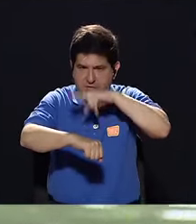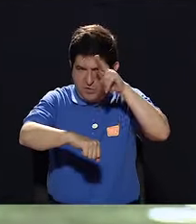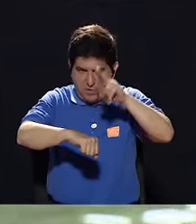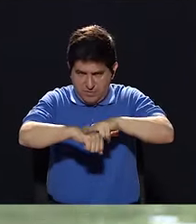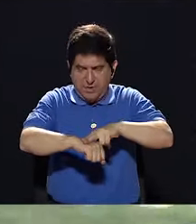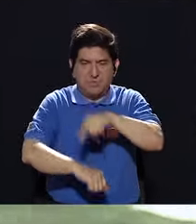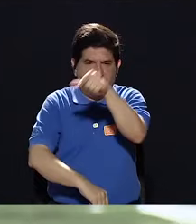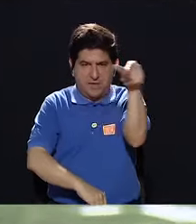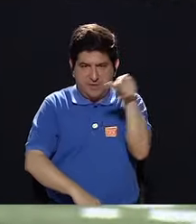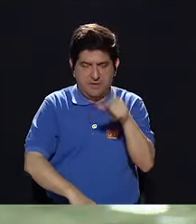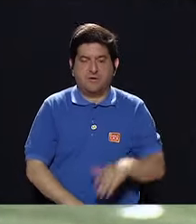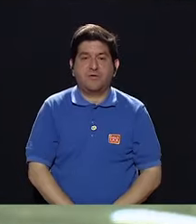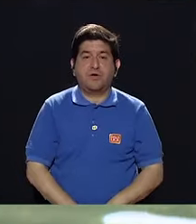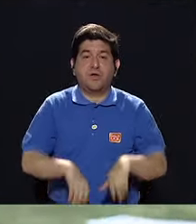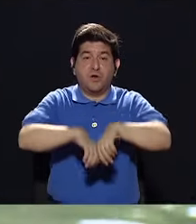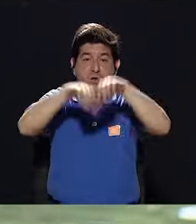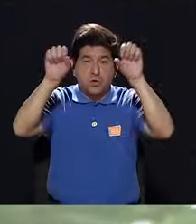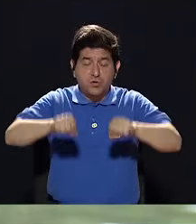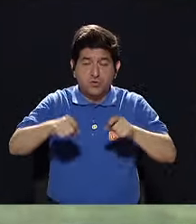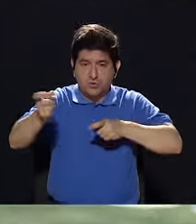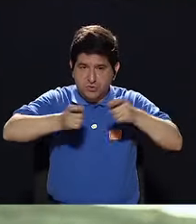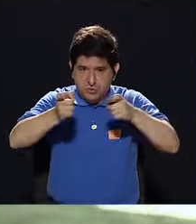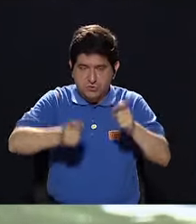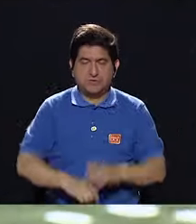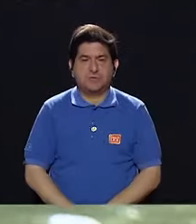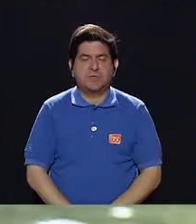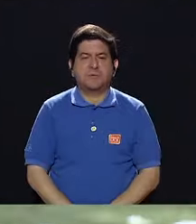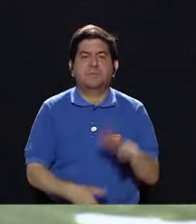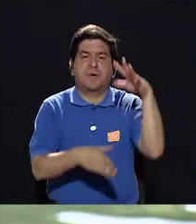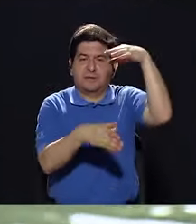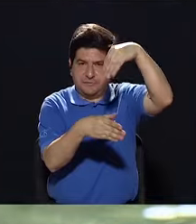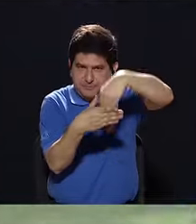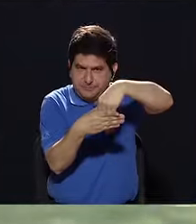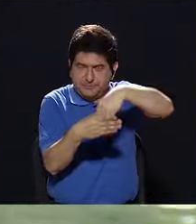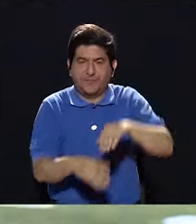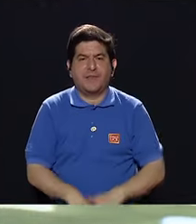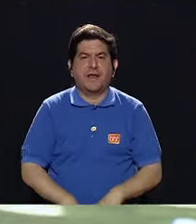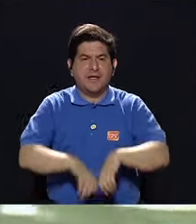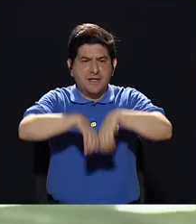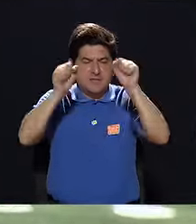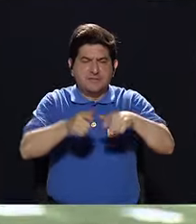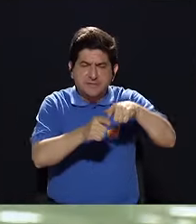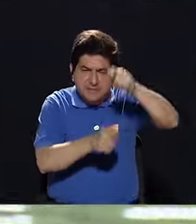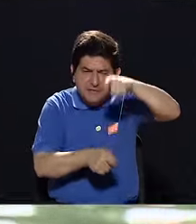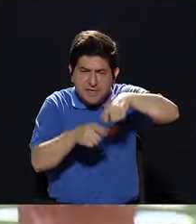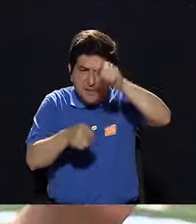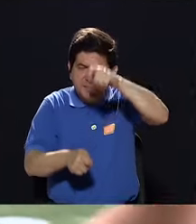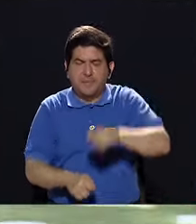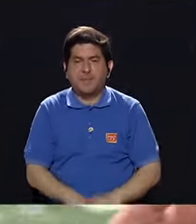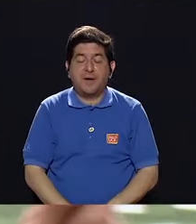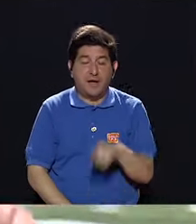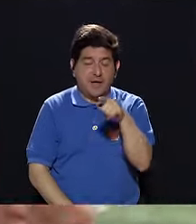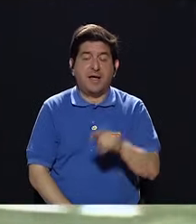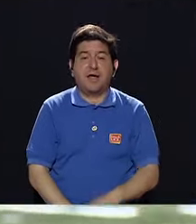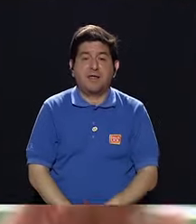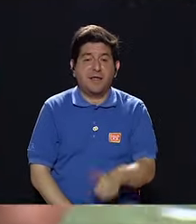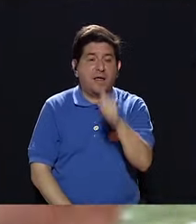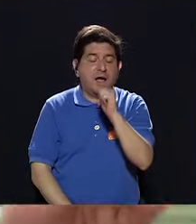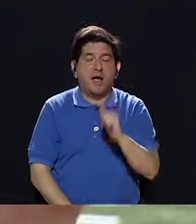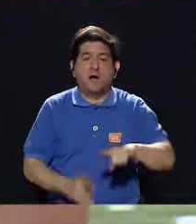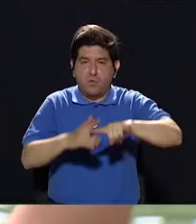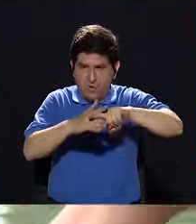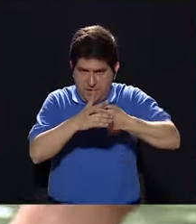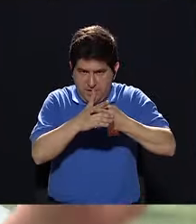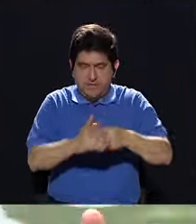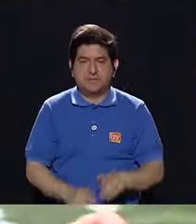que pasa normalmente por el río. El sistema de regulación contempla un sistema de medición de caudal de entrada, de